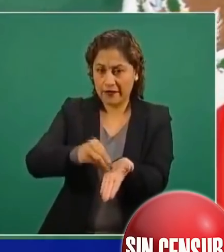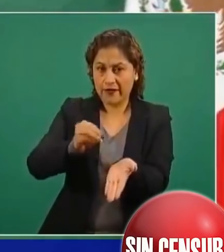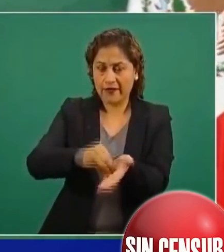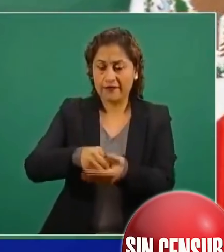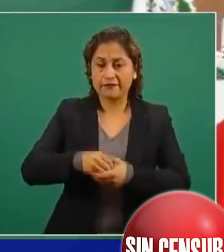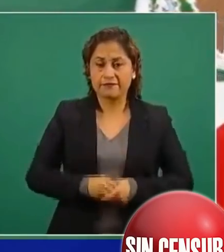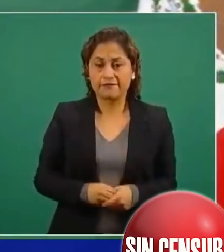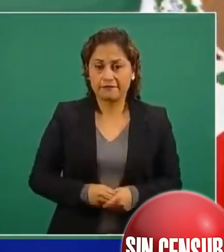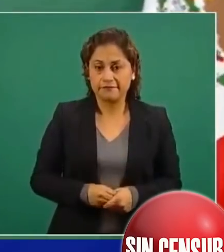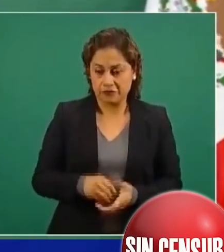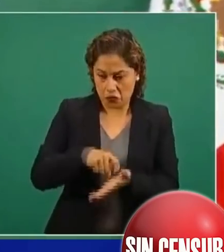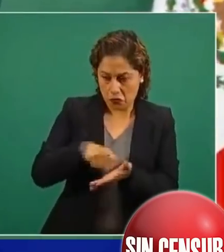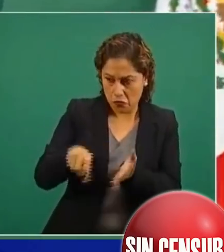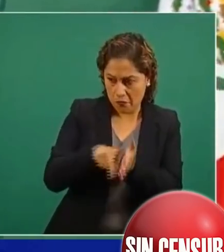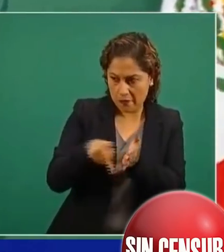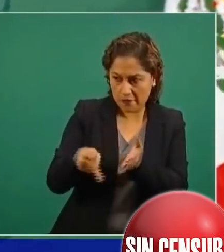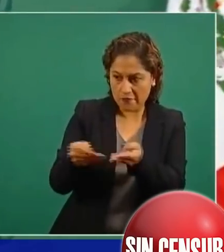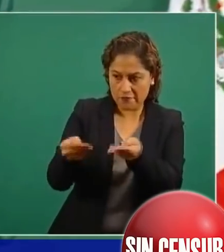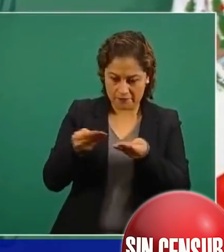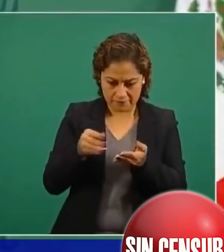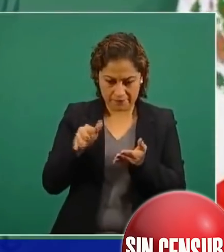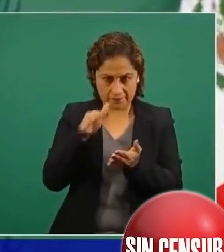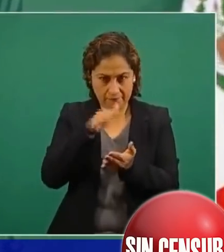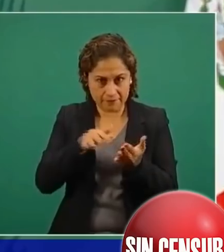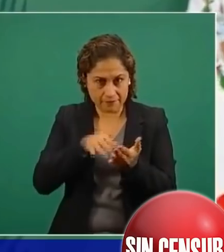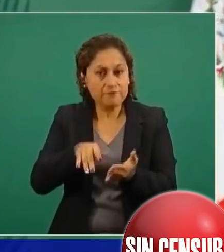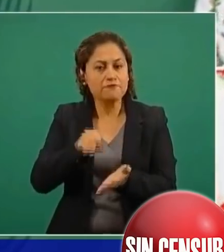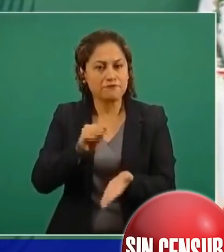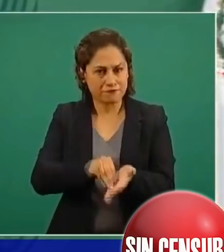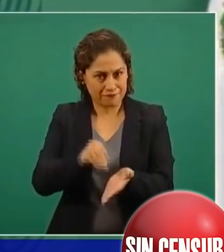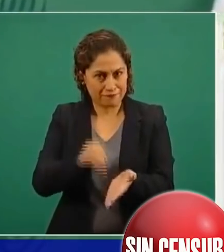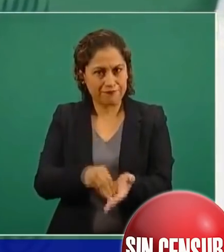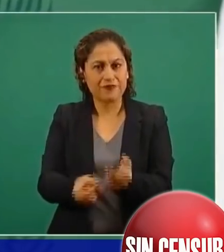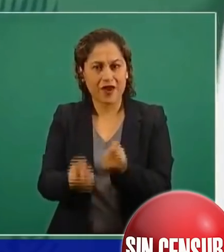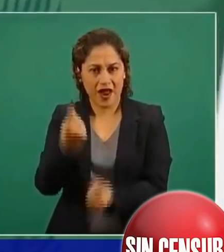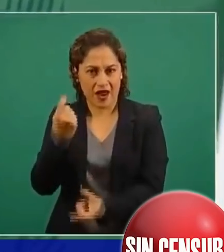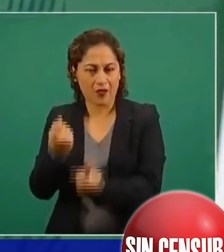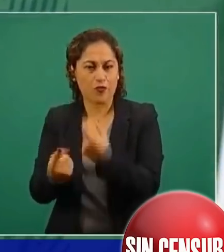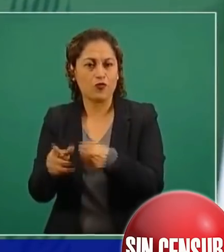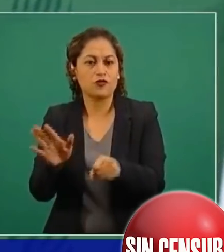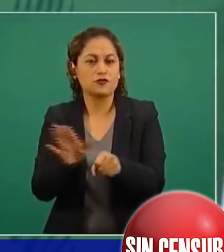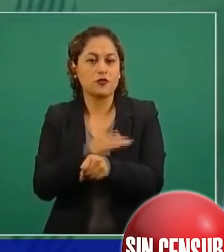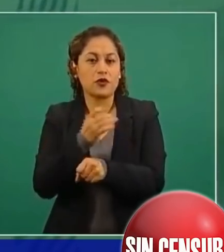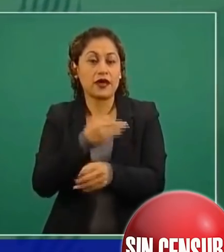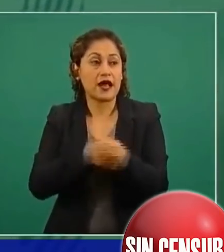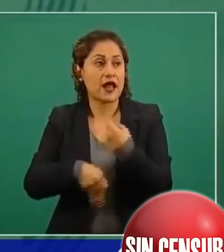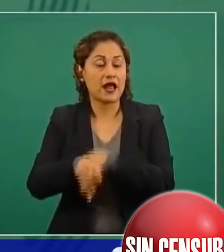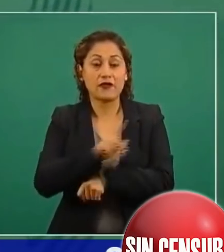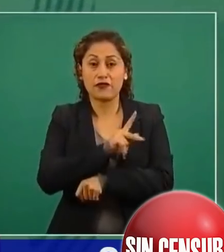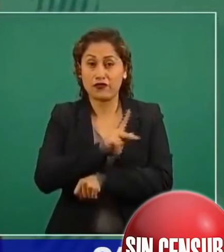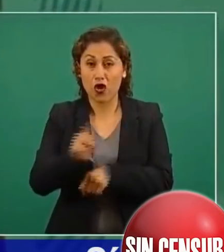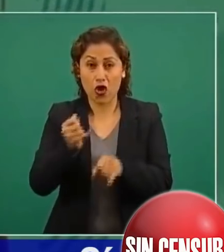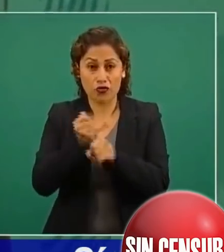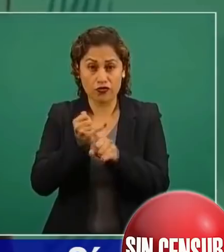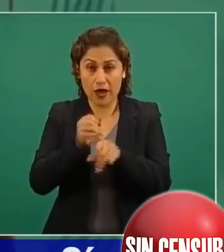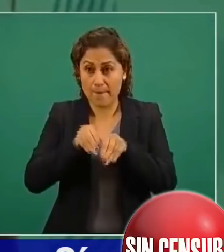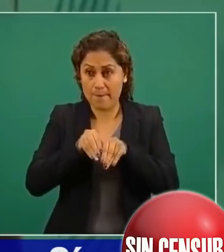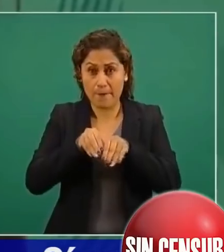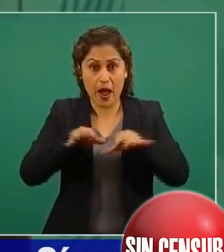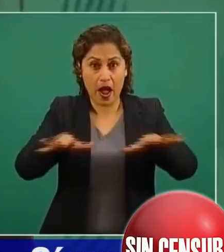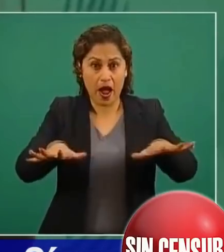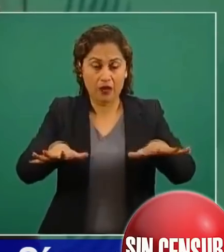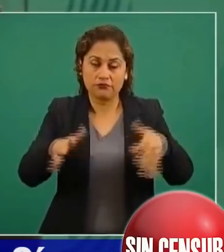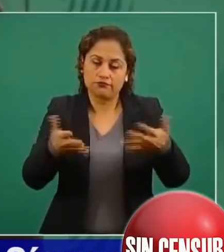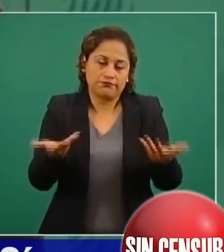leyéndolo, todavía, porque son procesos. Además, las redes no pueden o no han